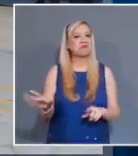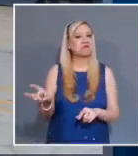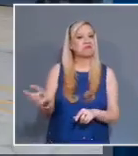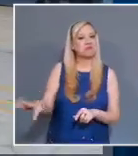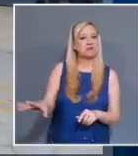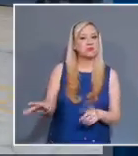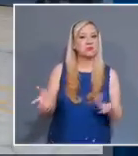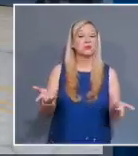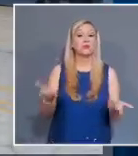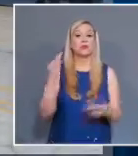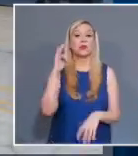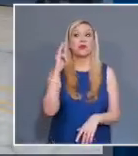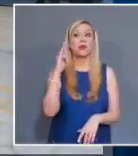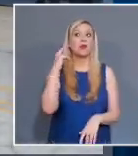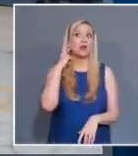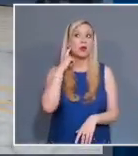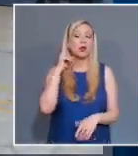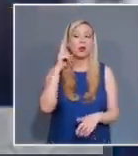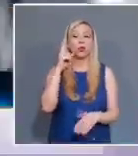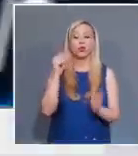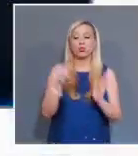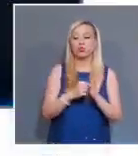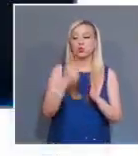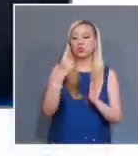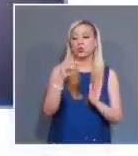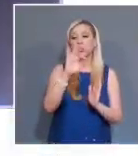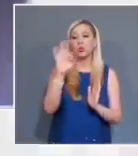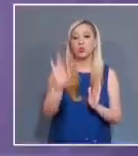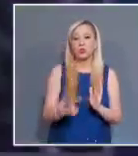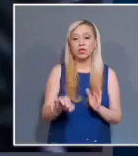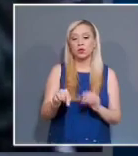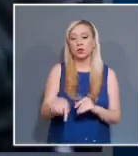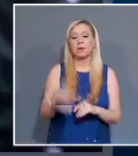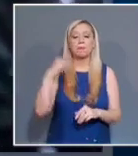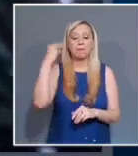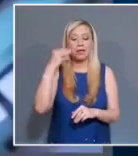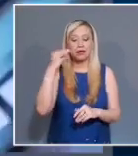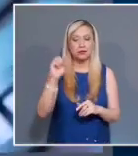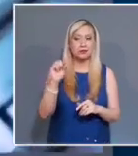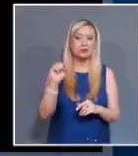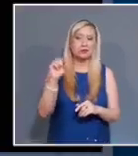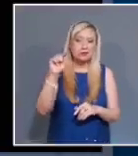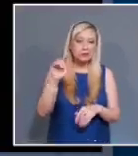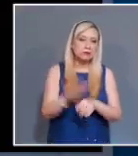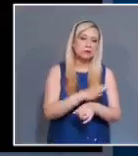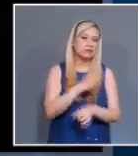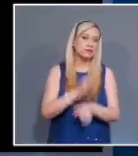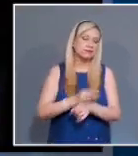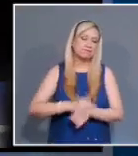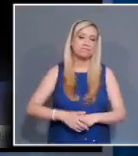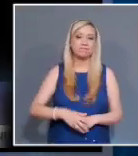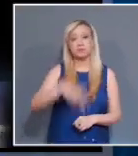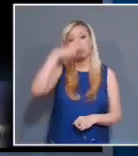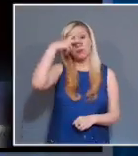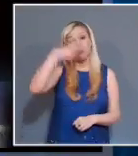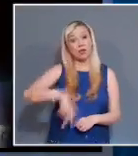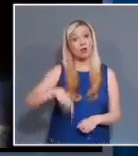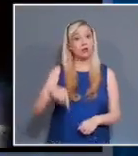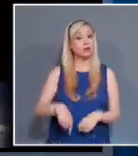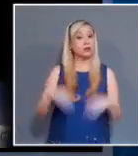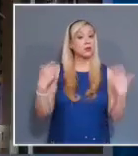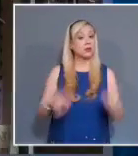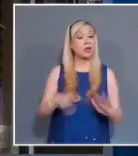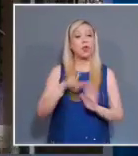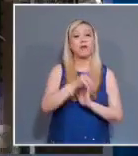un aumento de 1.1% en marzo. En México aumentó la piratería de audio y video por